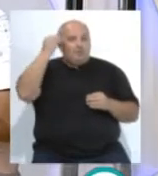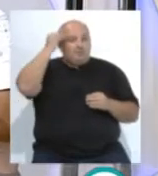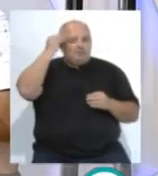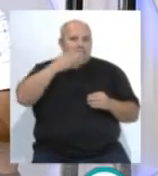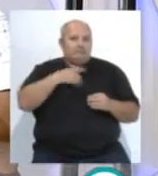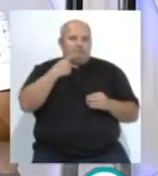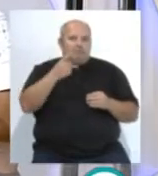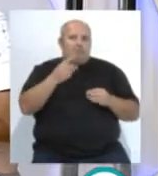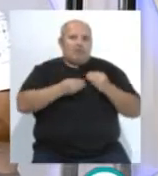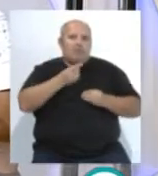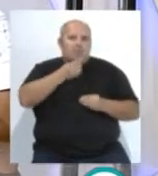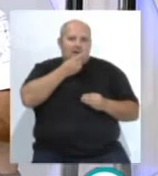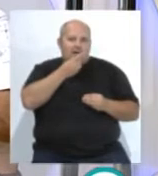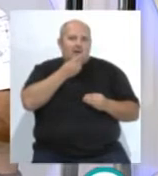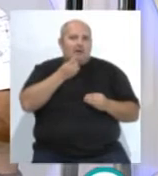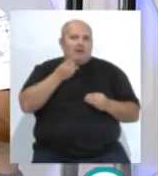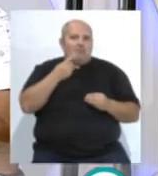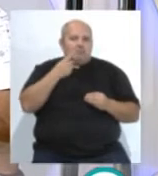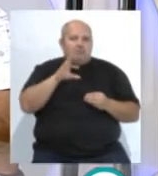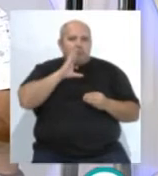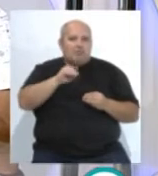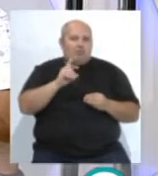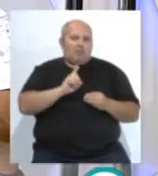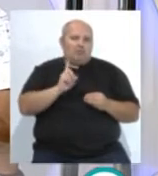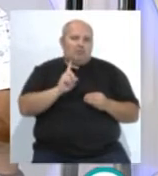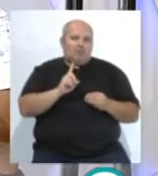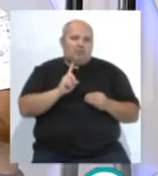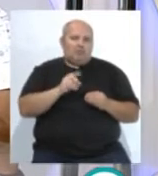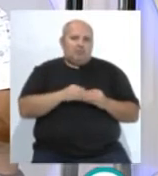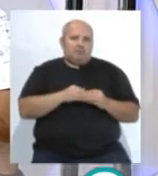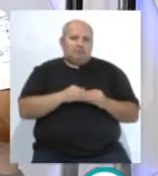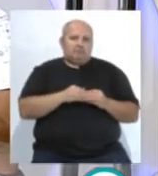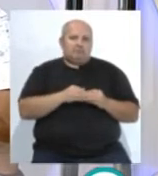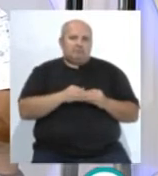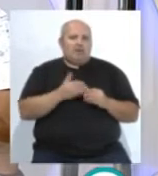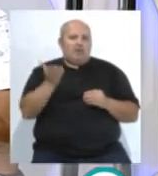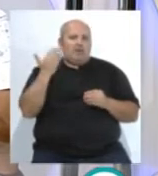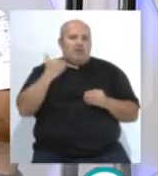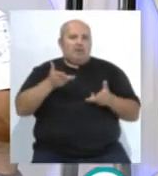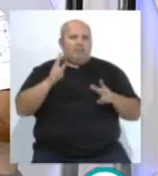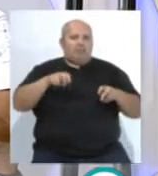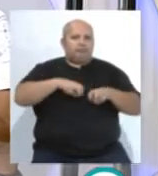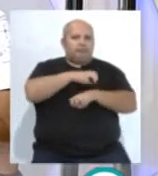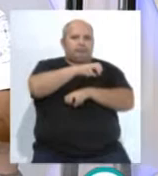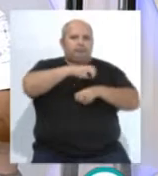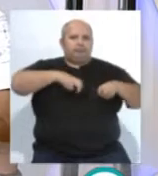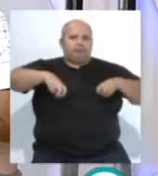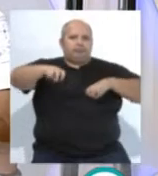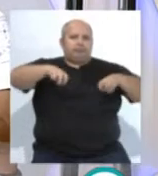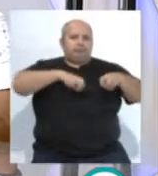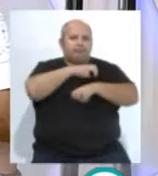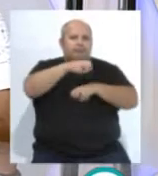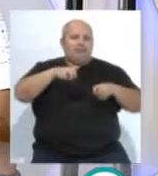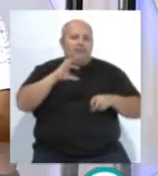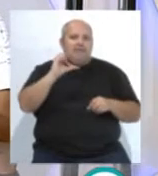y digo, ¿lo hizo mal porque el entrenador le dijo que no se moviera de ahí atrás? Eso no. Y ayer tuvo libertad para irse para arriba porque íbamos